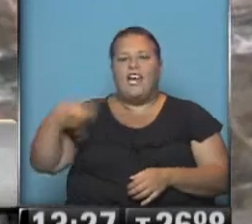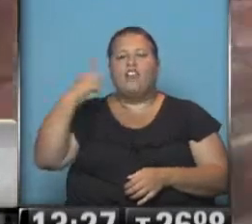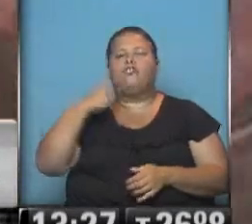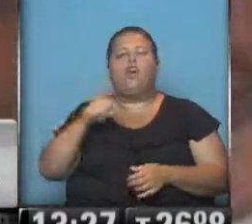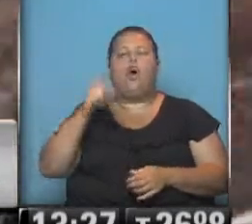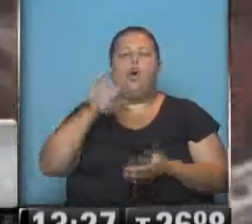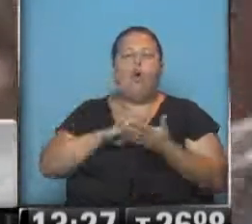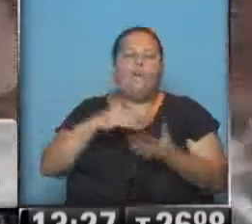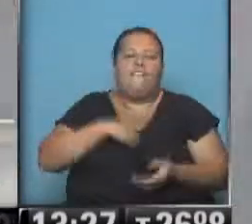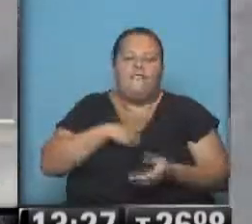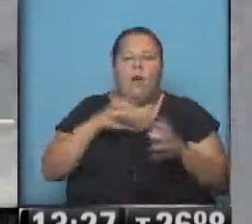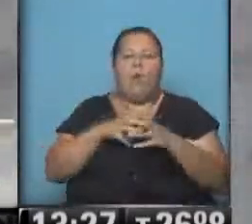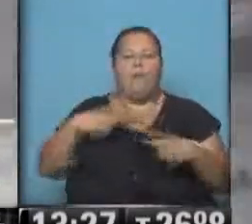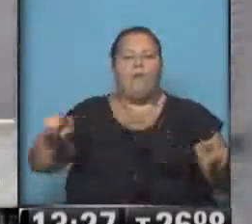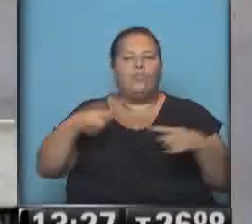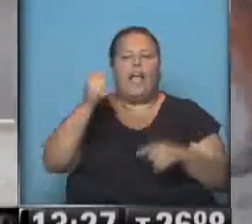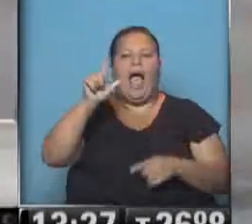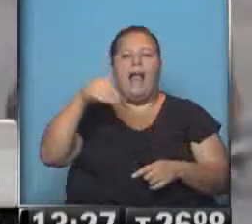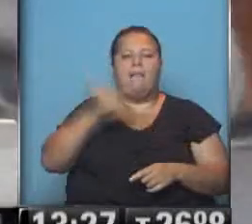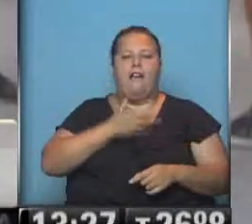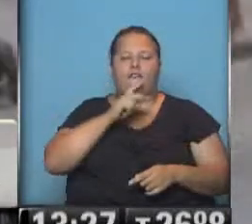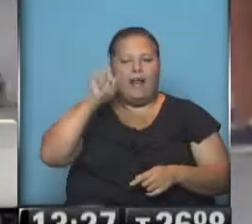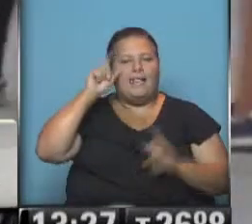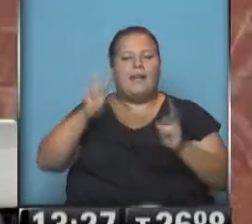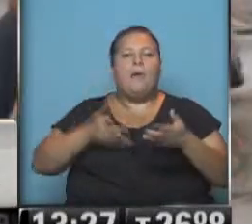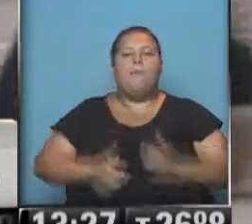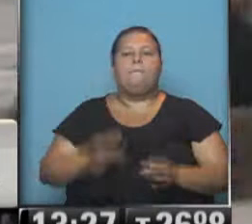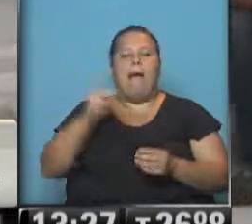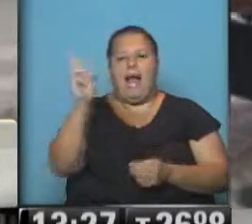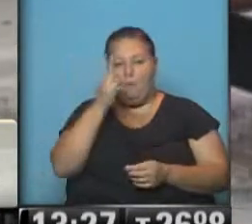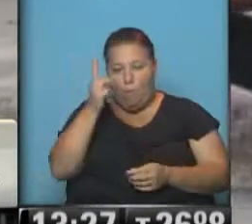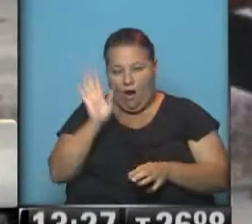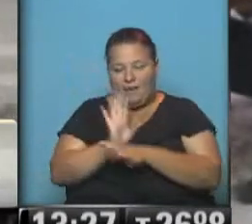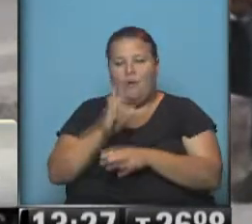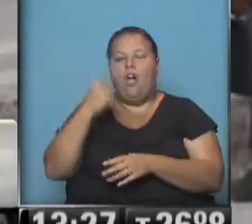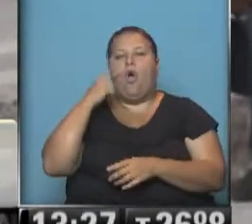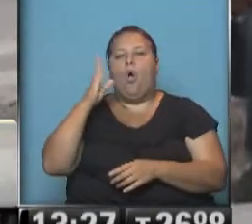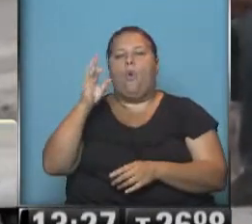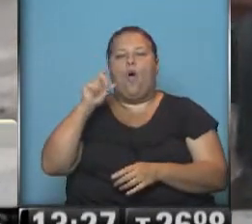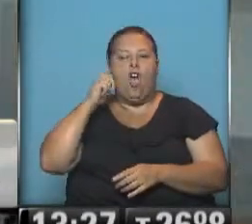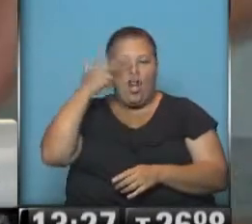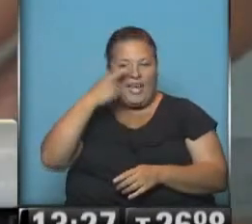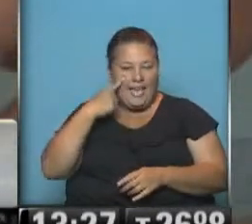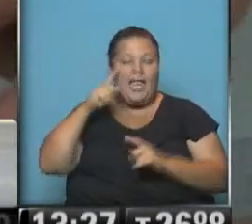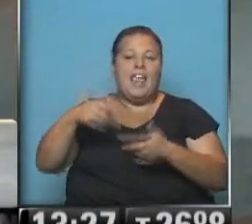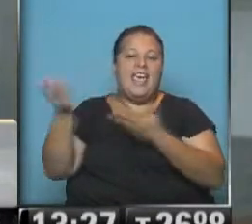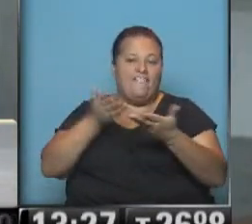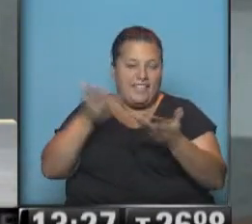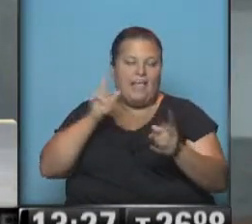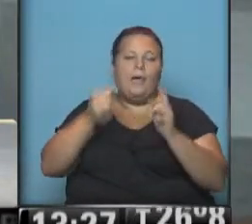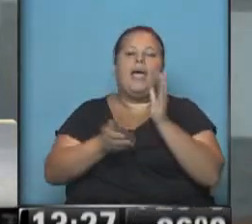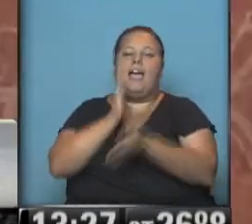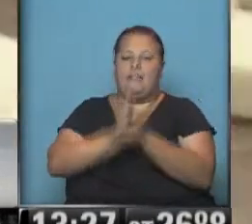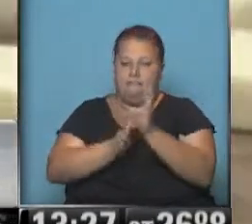sobre un fanático de la banda de rock al más fuerte también nacido para morir de andrés vor y estos son los largometrajes invitados recordamos que es con entrada